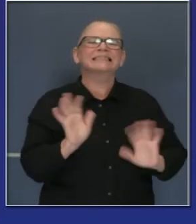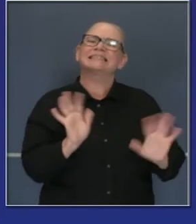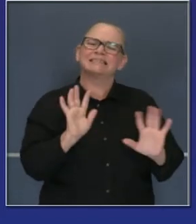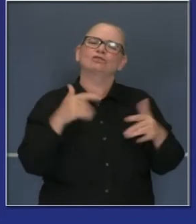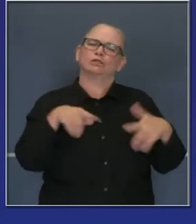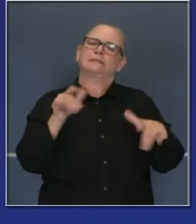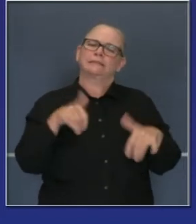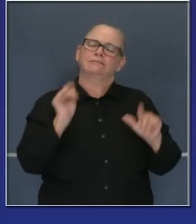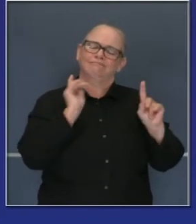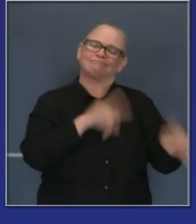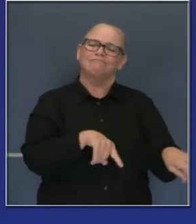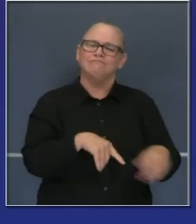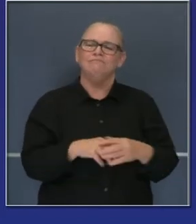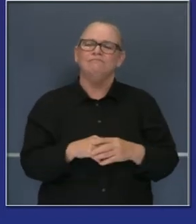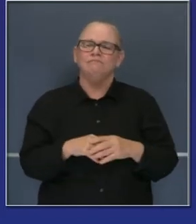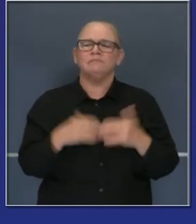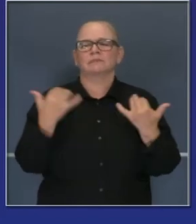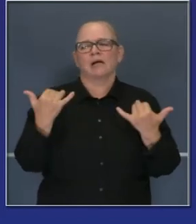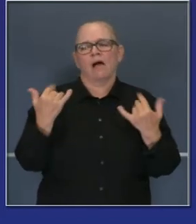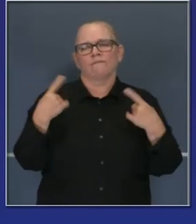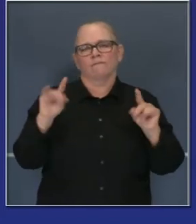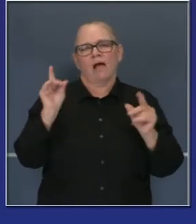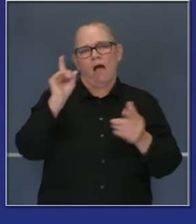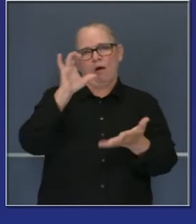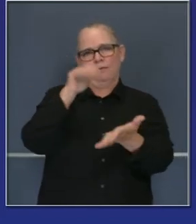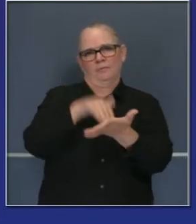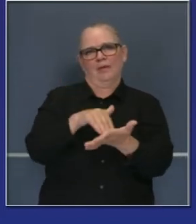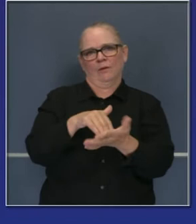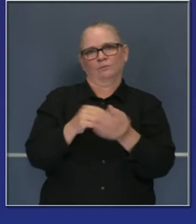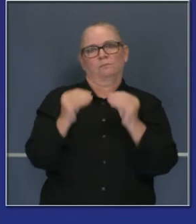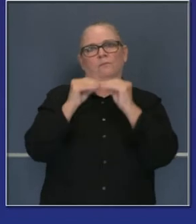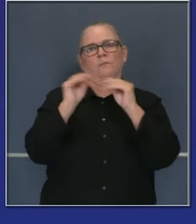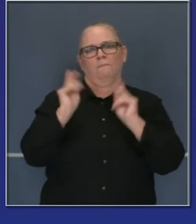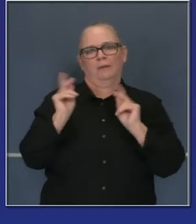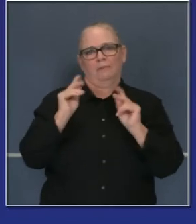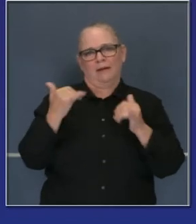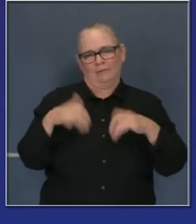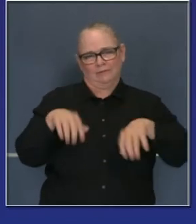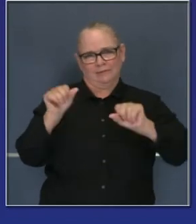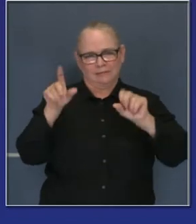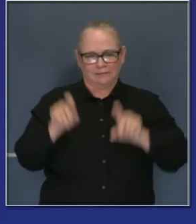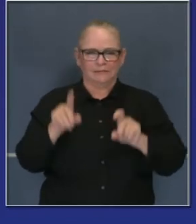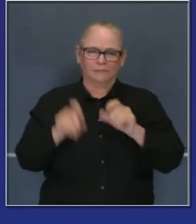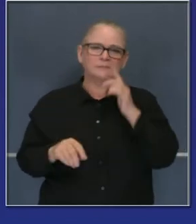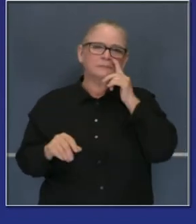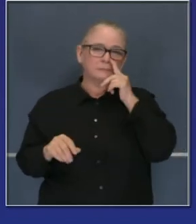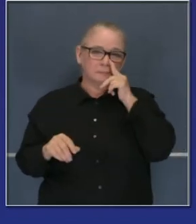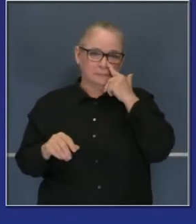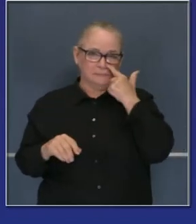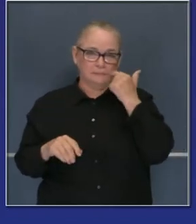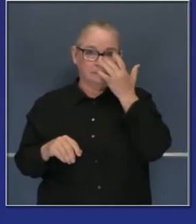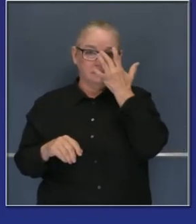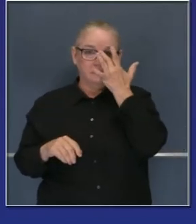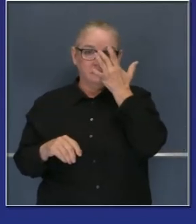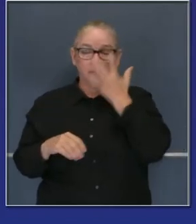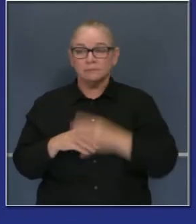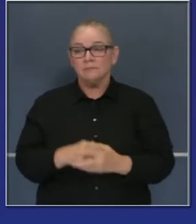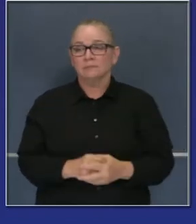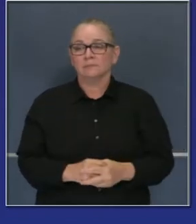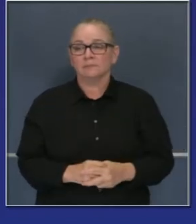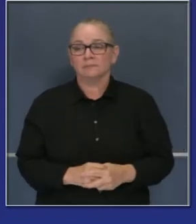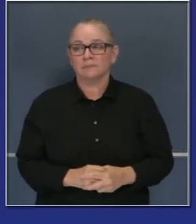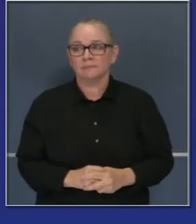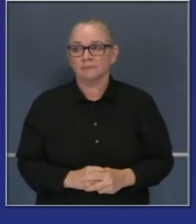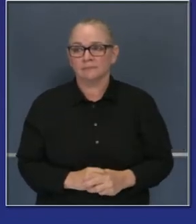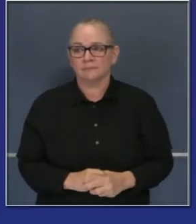si en los últimos cuatro o cinco días si hemos tenido más de 100.000 pruebas al día y esos números a través del número de siete